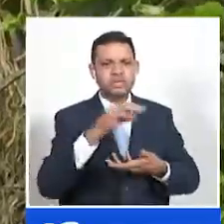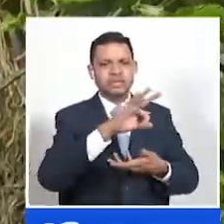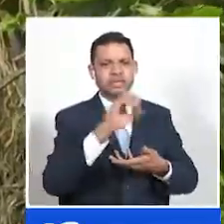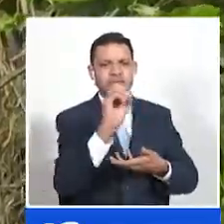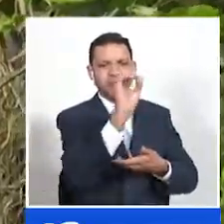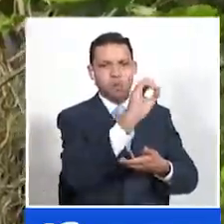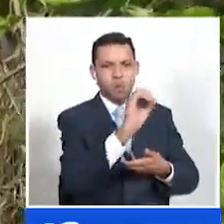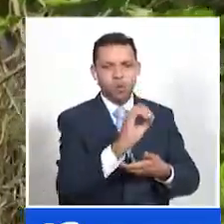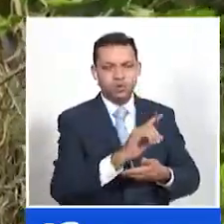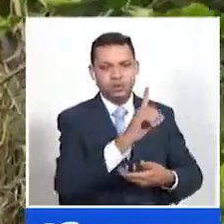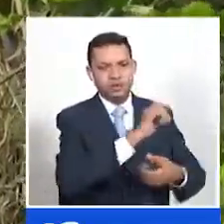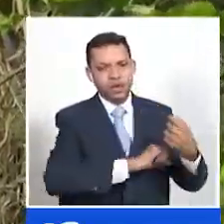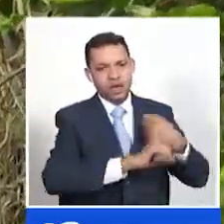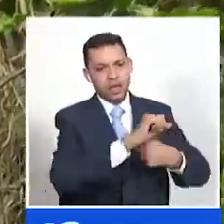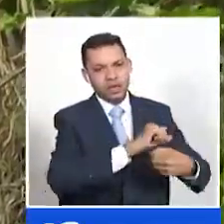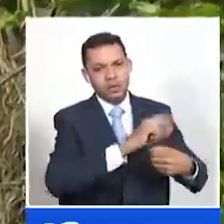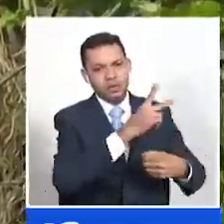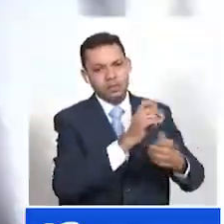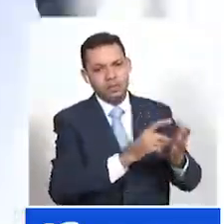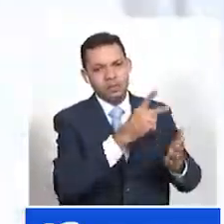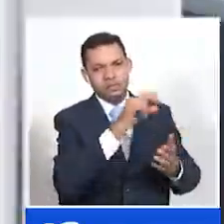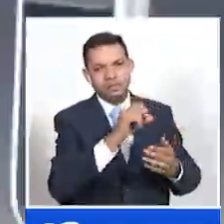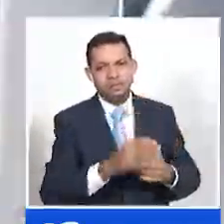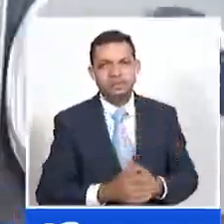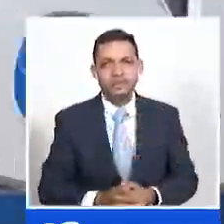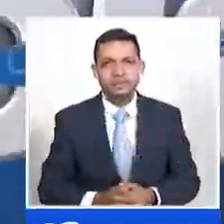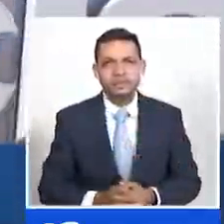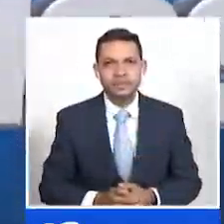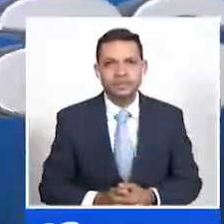30% respecto al total del año.